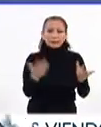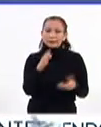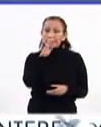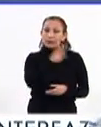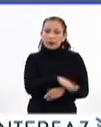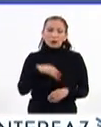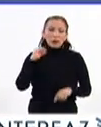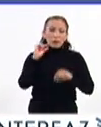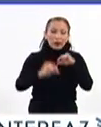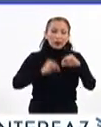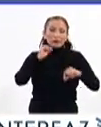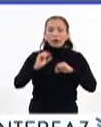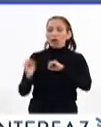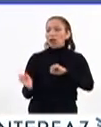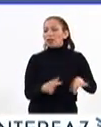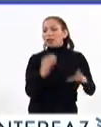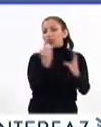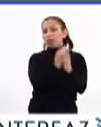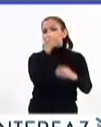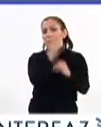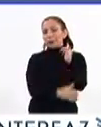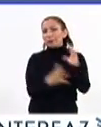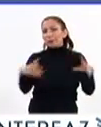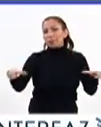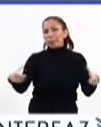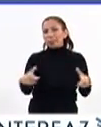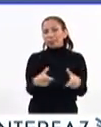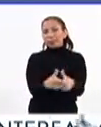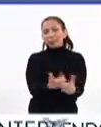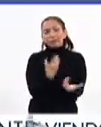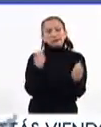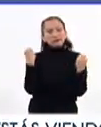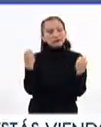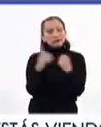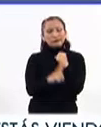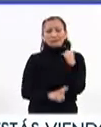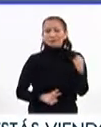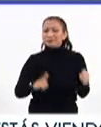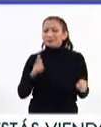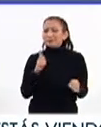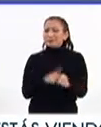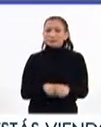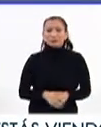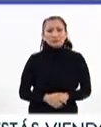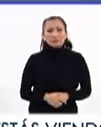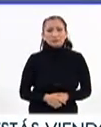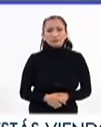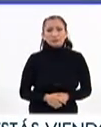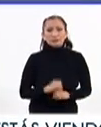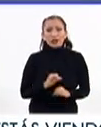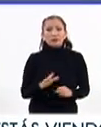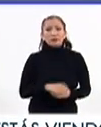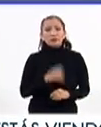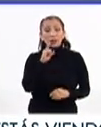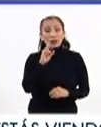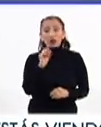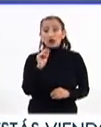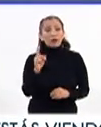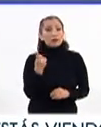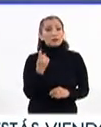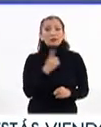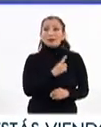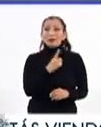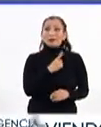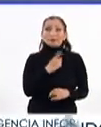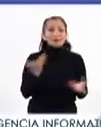de irlas descuidando y acabando con bastantes decenas de estas especies. Así es, Omar, esta no es una